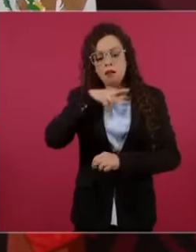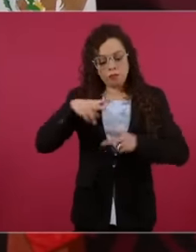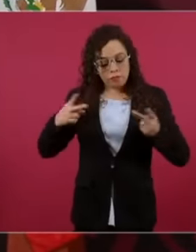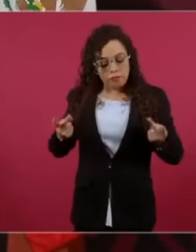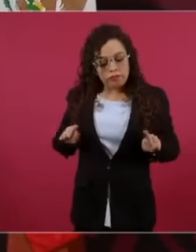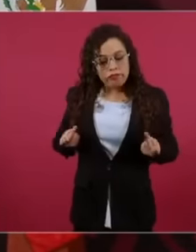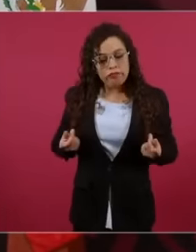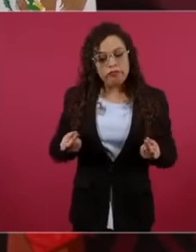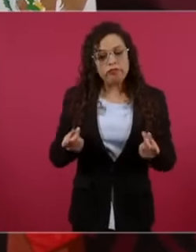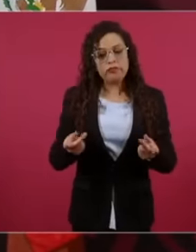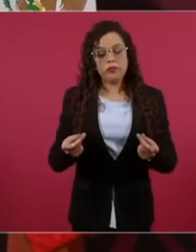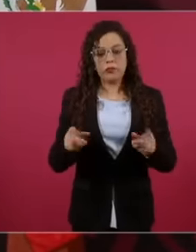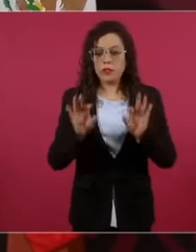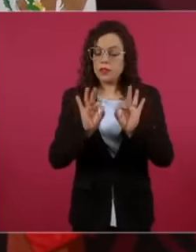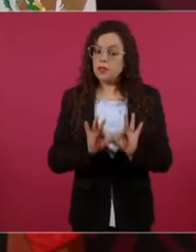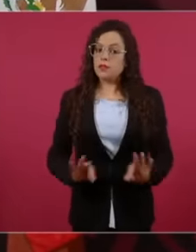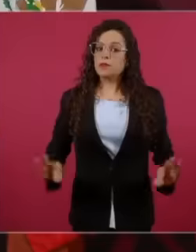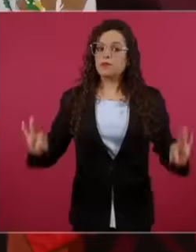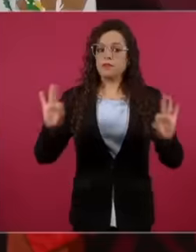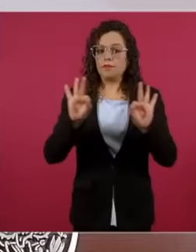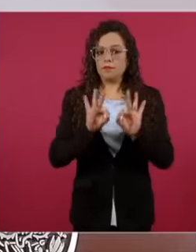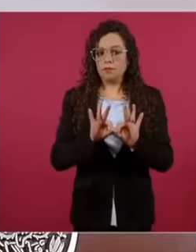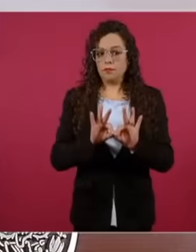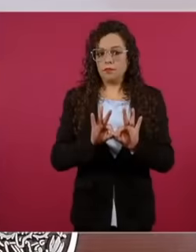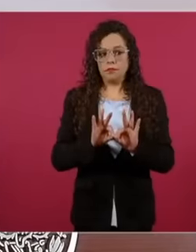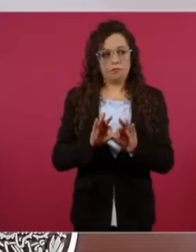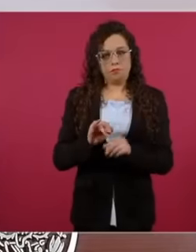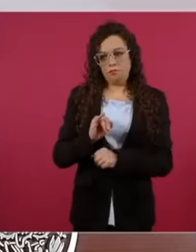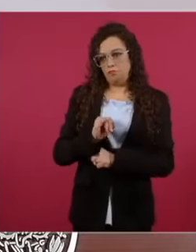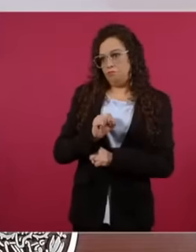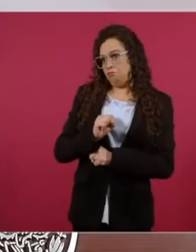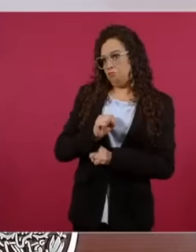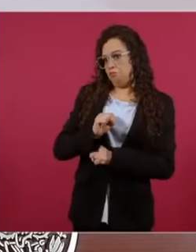que haya justicia, pues estoy de acuerdo.